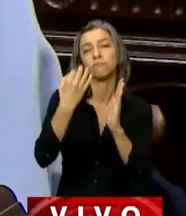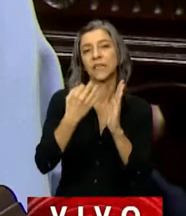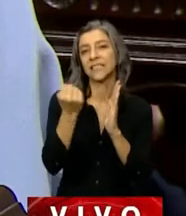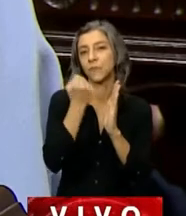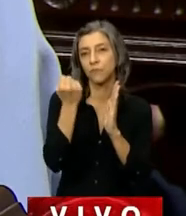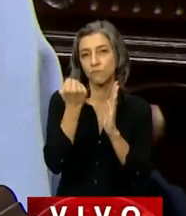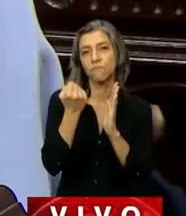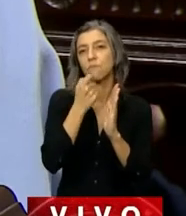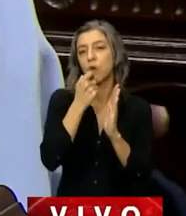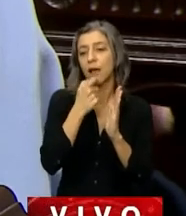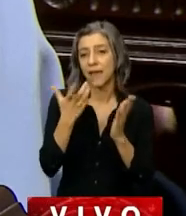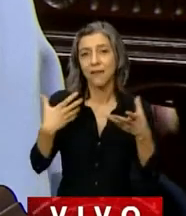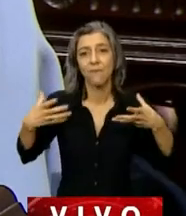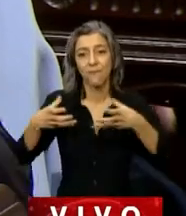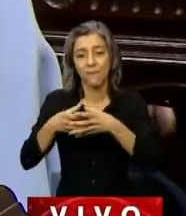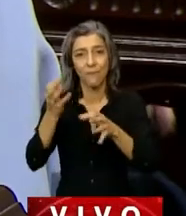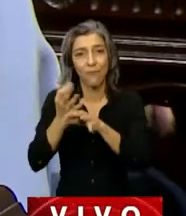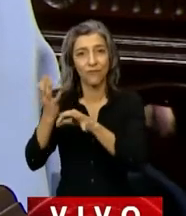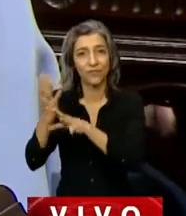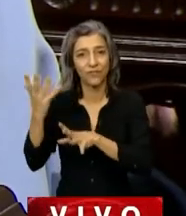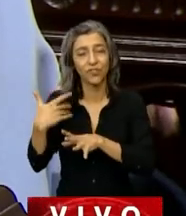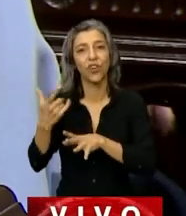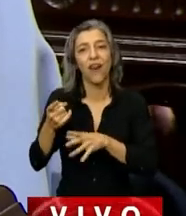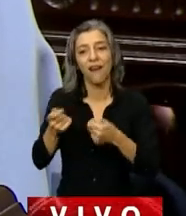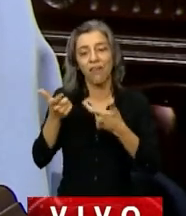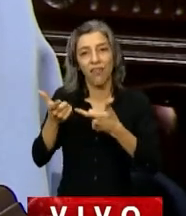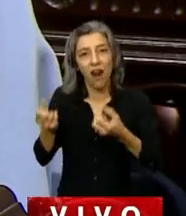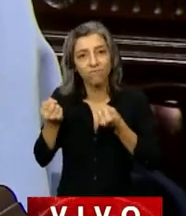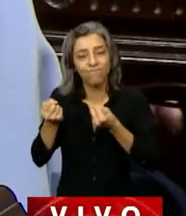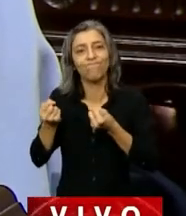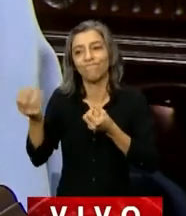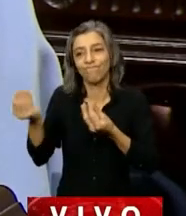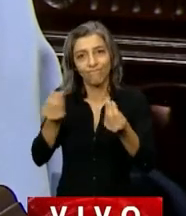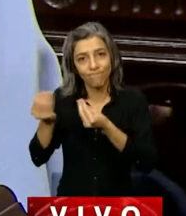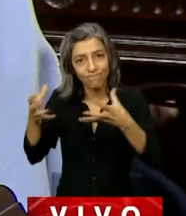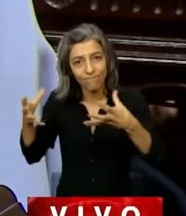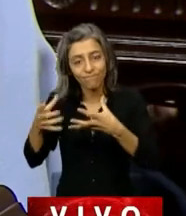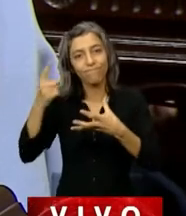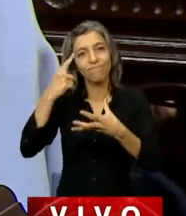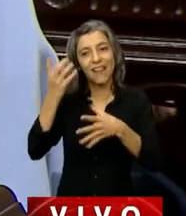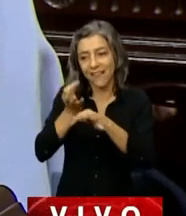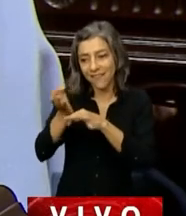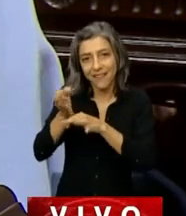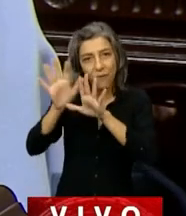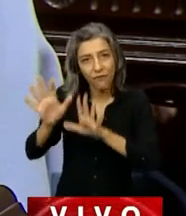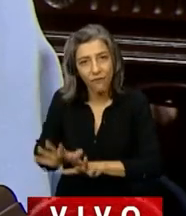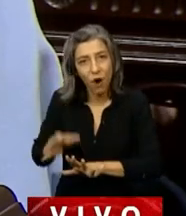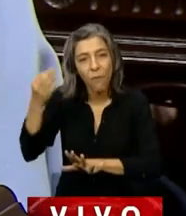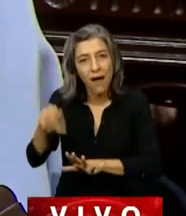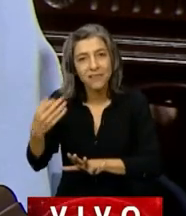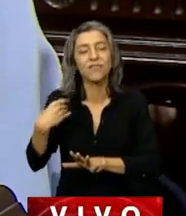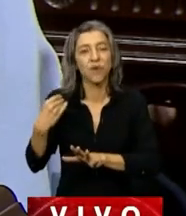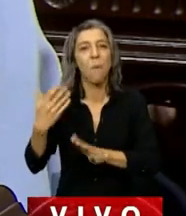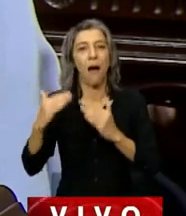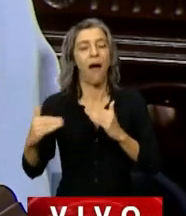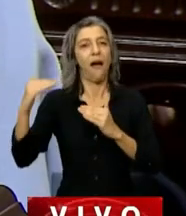fortalecer los equipos y servicios de cuidados paliativos existentes, promover la capacitación de los equipos de primer nivel